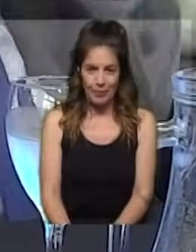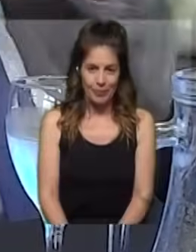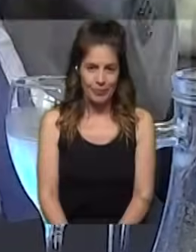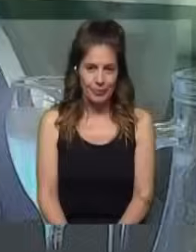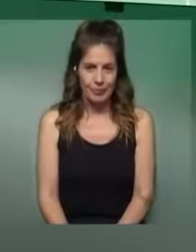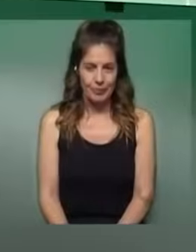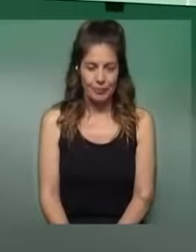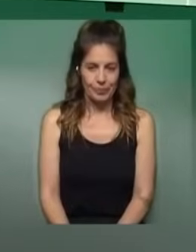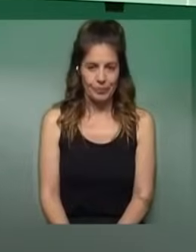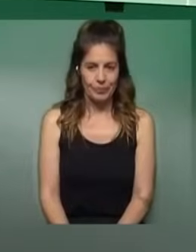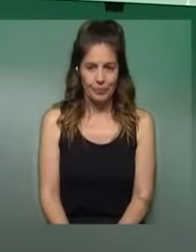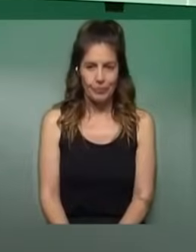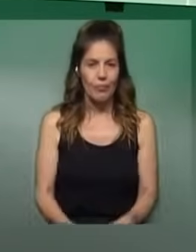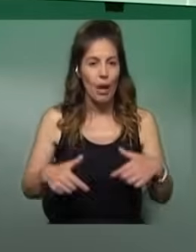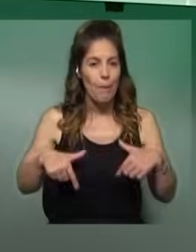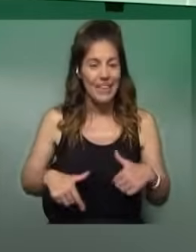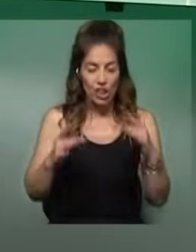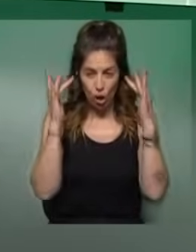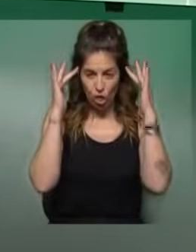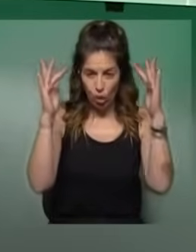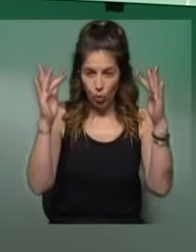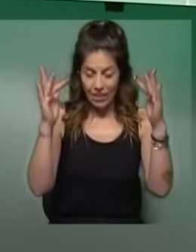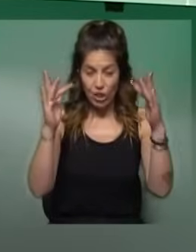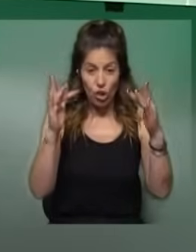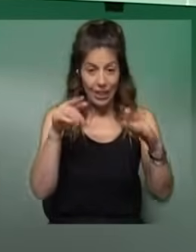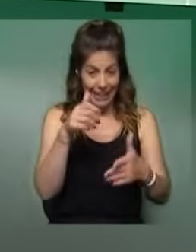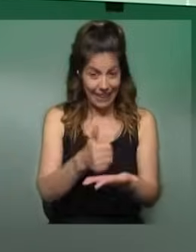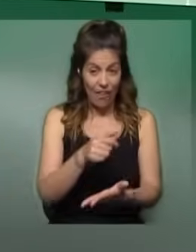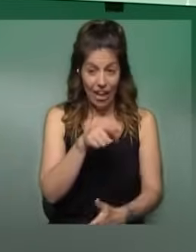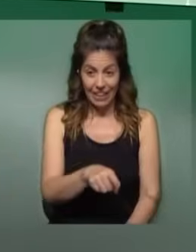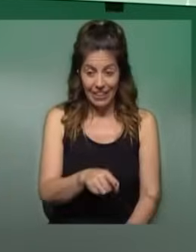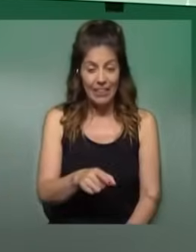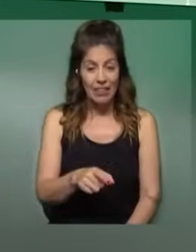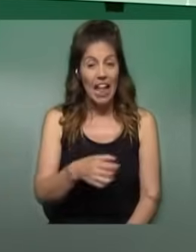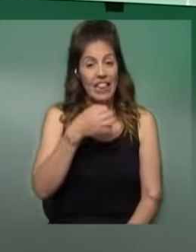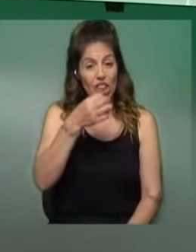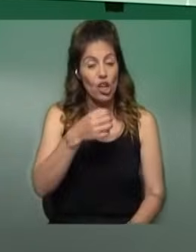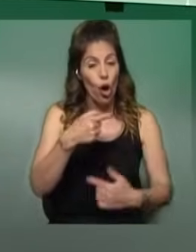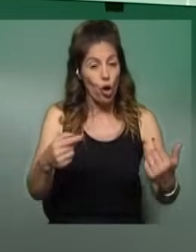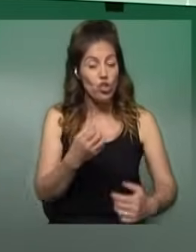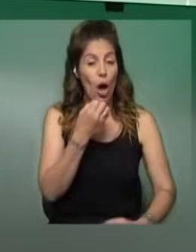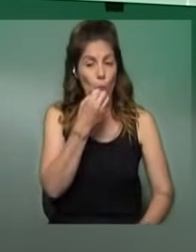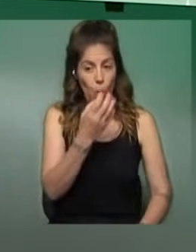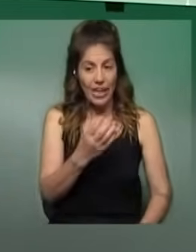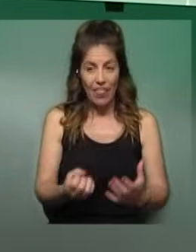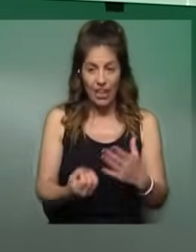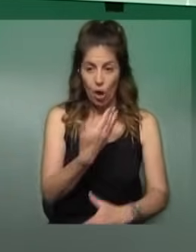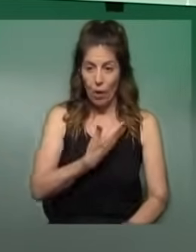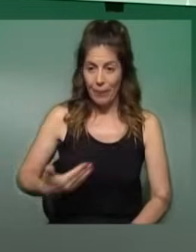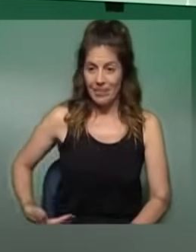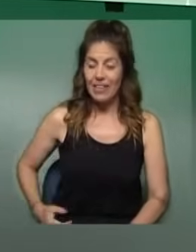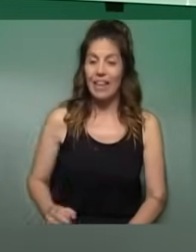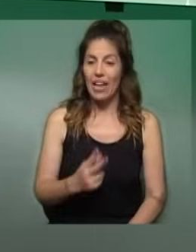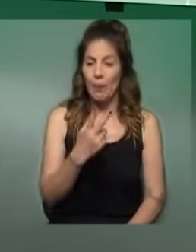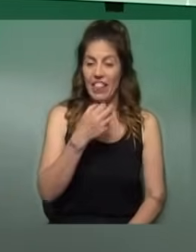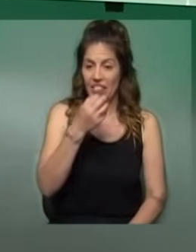dado el ministro de Educación y cultura allí estaba Pablo da silveira elogió a la nueva presidenta del codicen de la anep manifestó que es